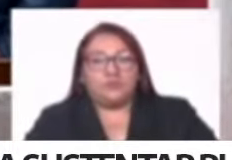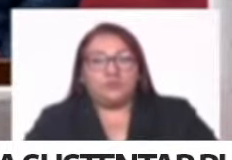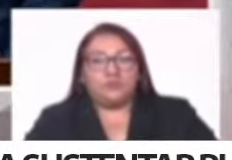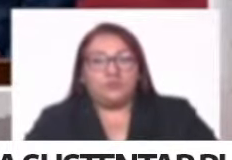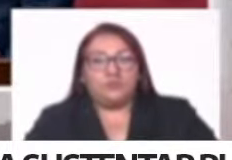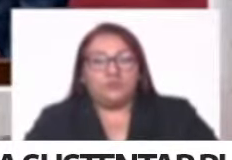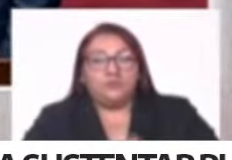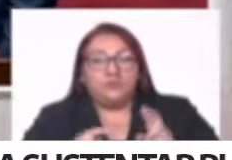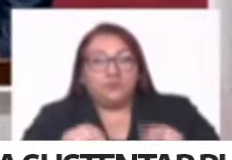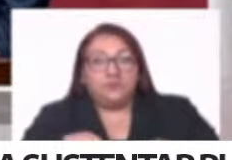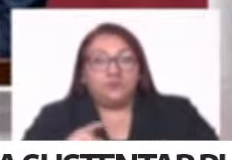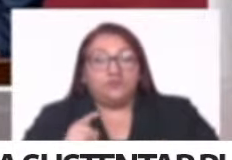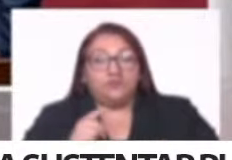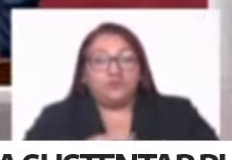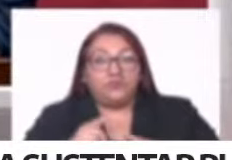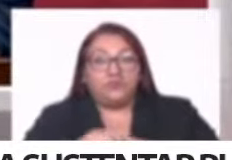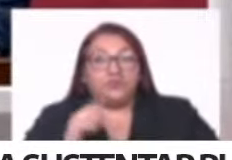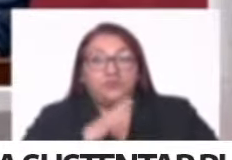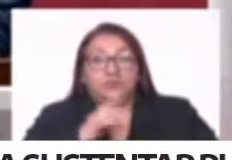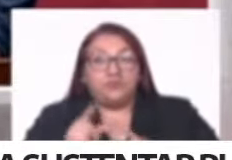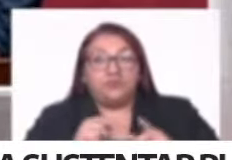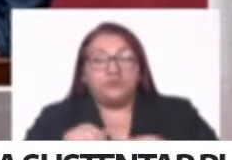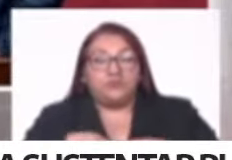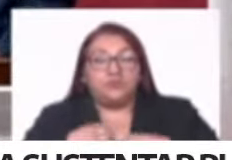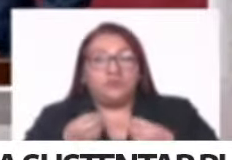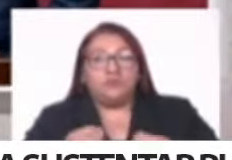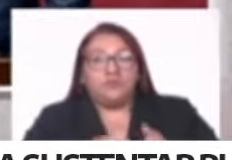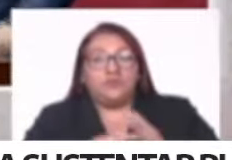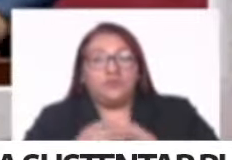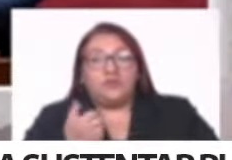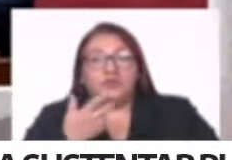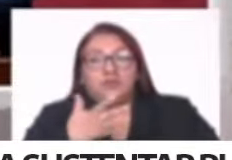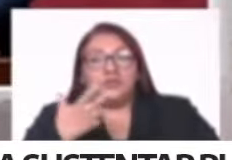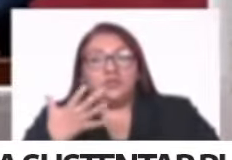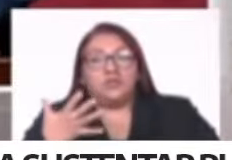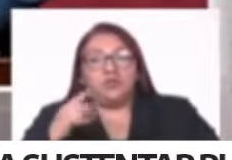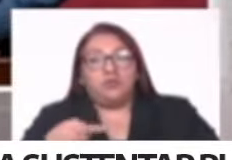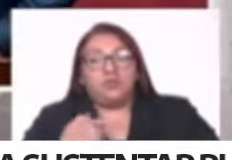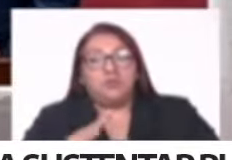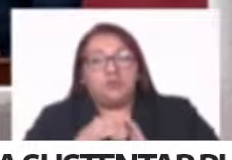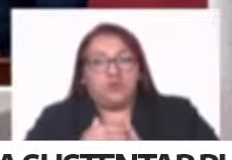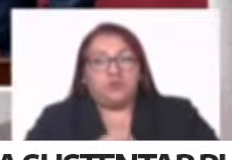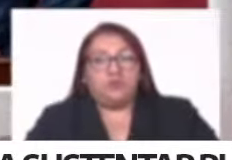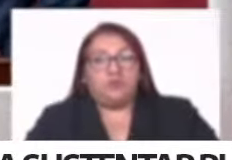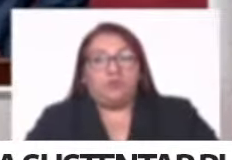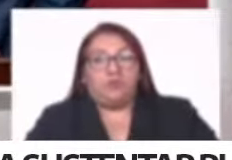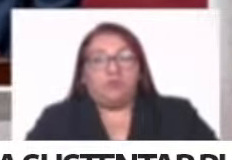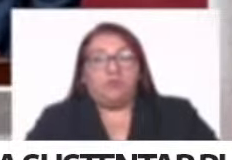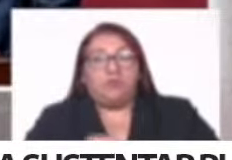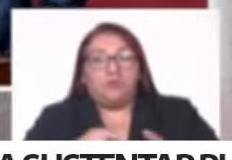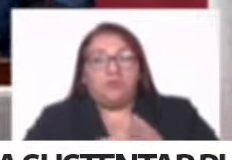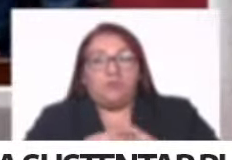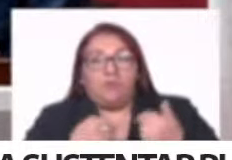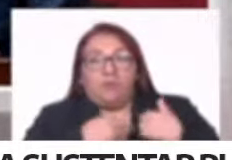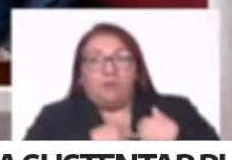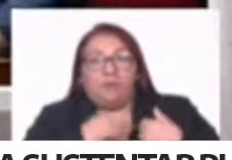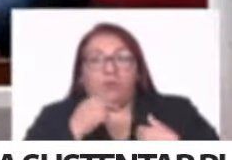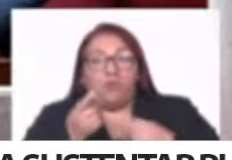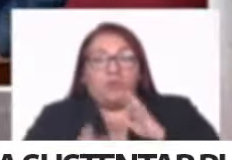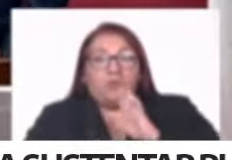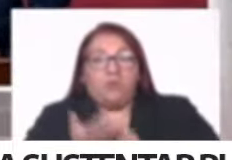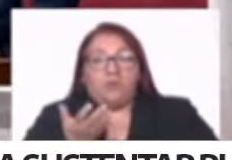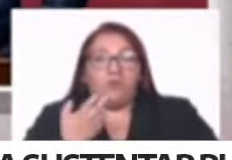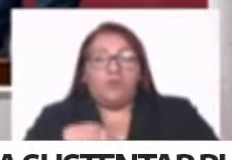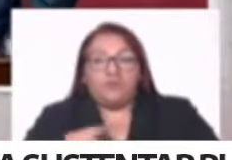caso de los gobiernos locales, se cuenta con una asignación de casi 35 mil millones, lo que representa un aumento